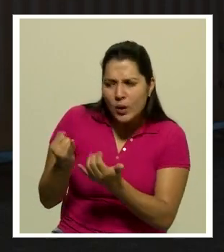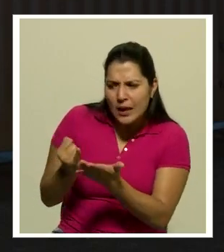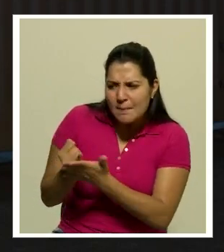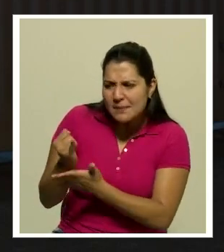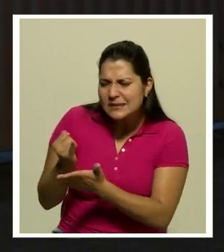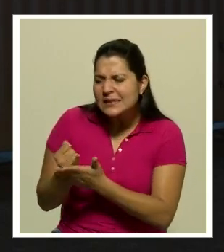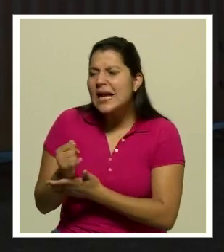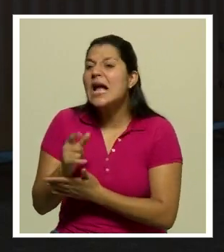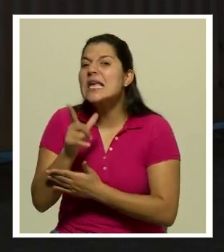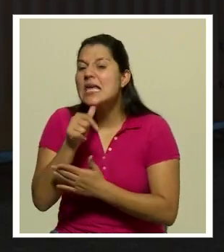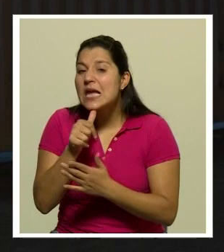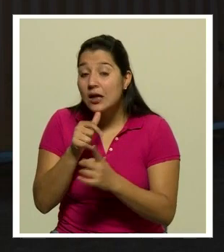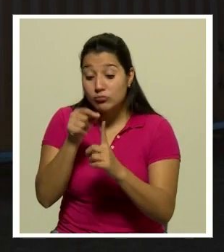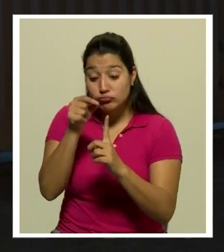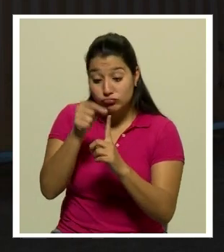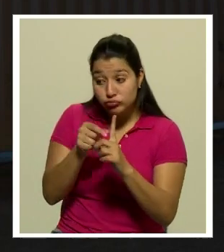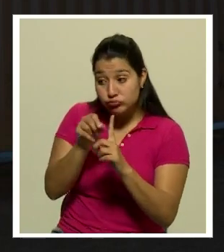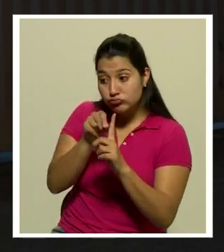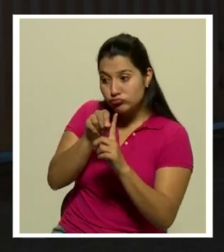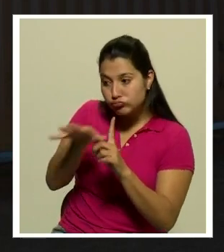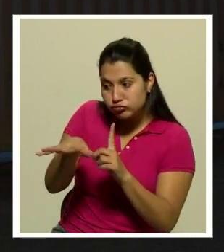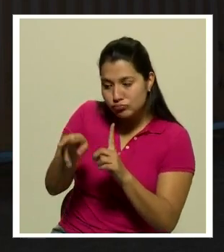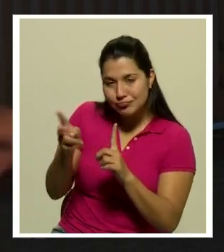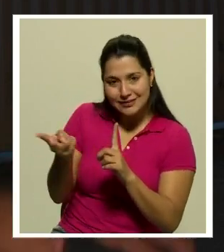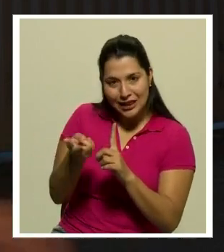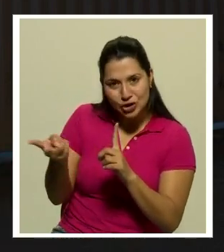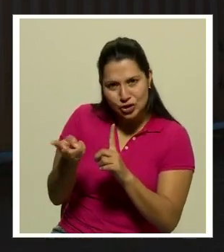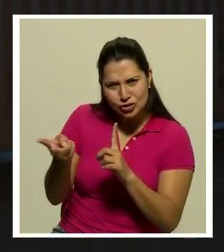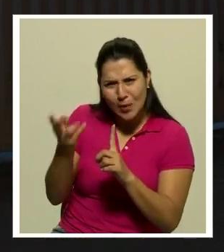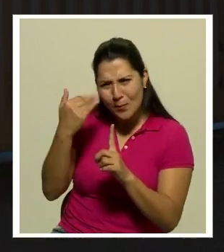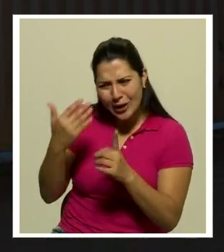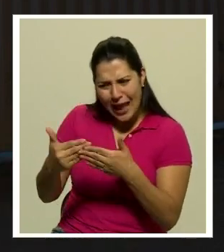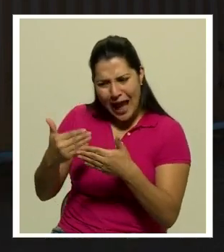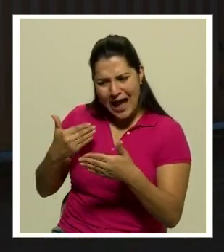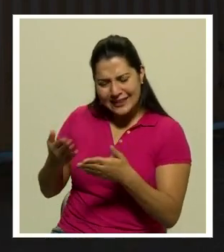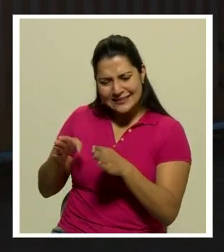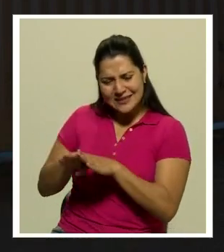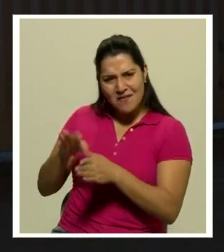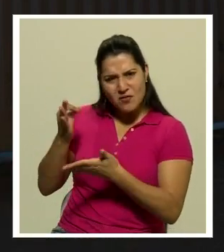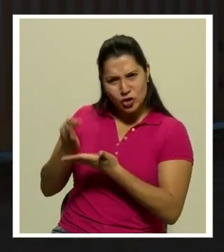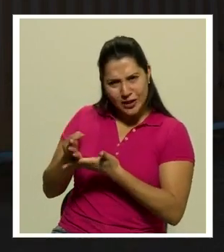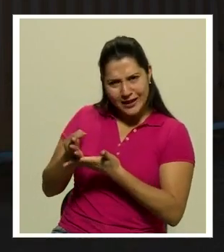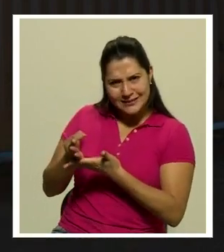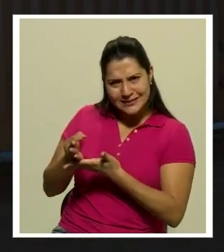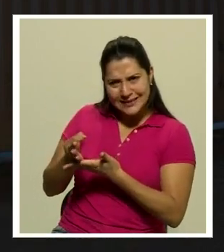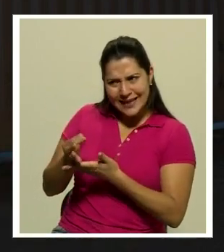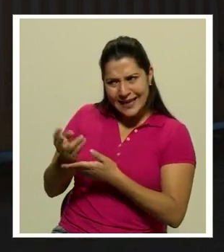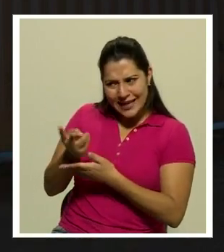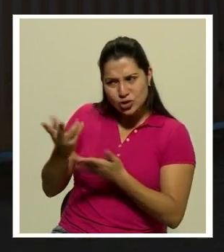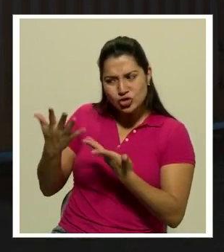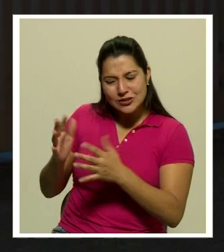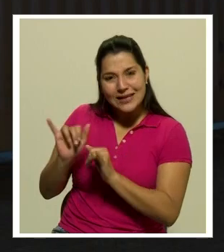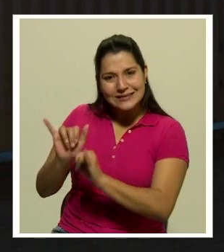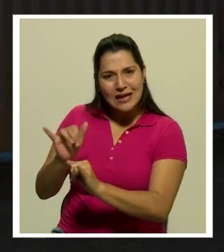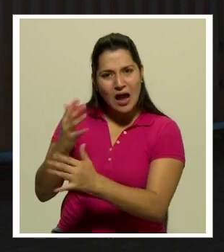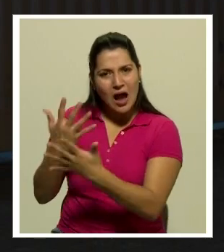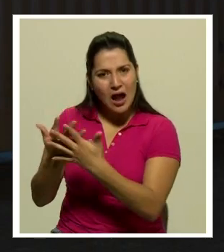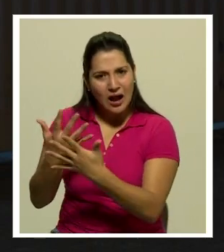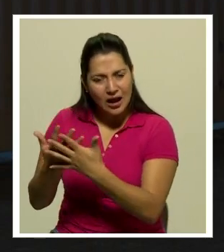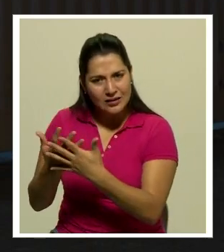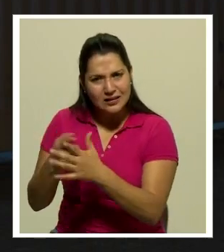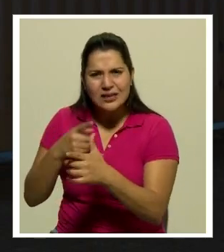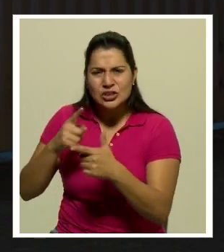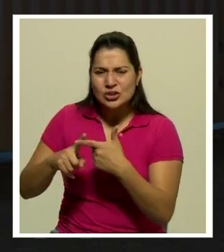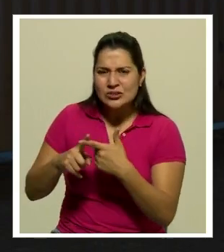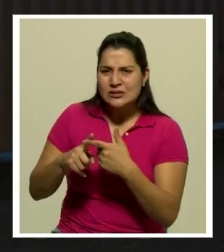nexo de contagio de estas 2 primeras personas y ahora también con estos 12 que confirmaron el día de hoy. Veamos la siguiente